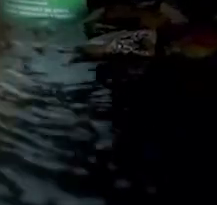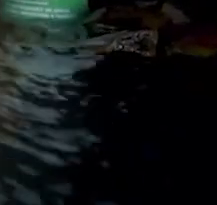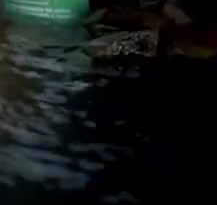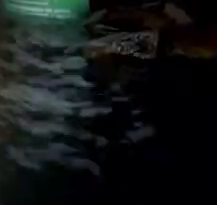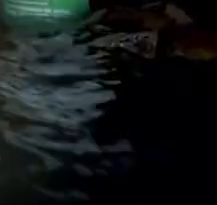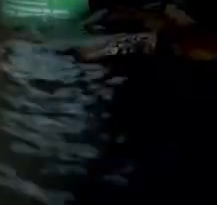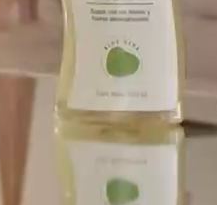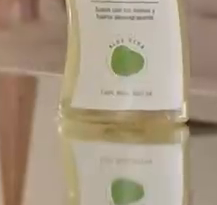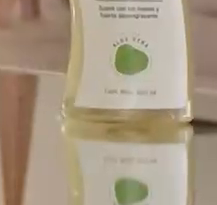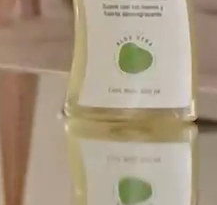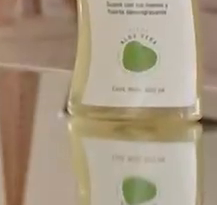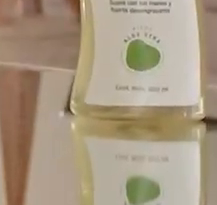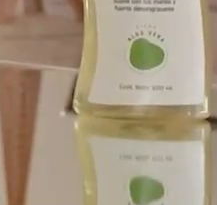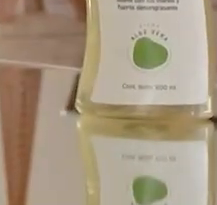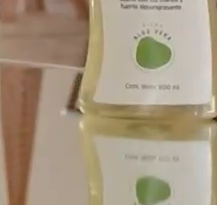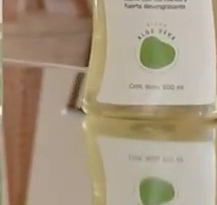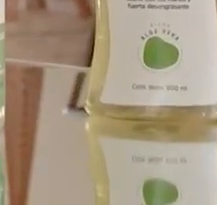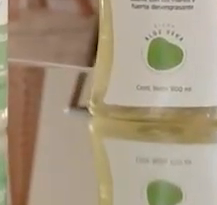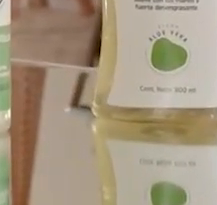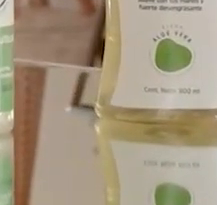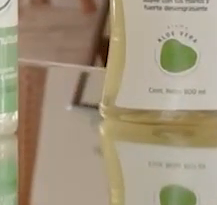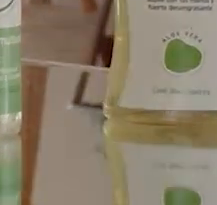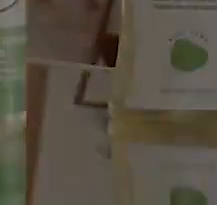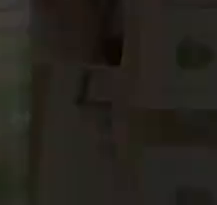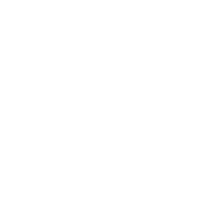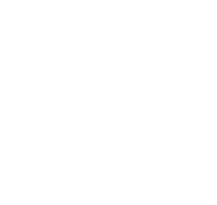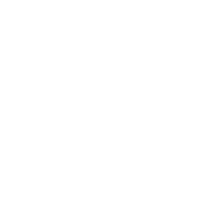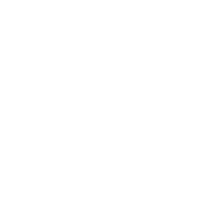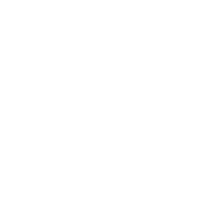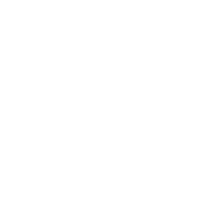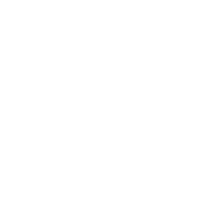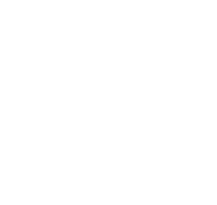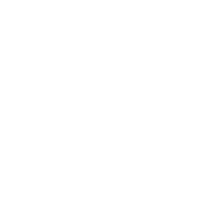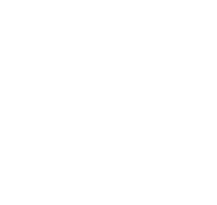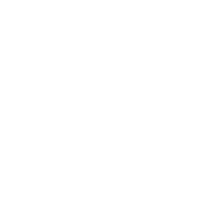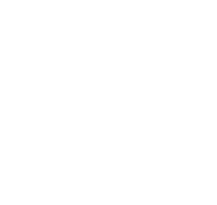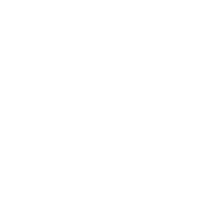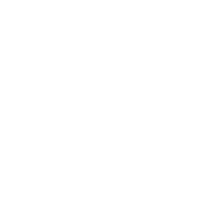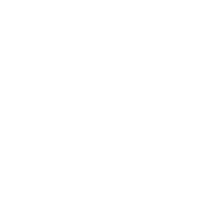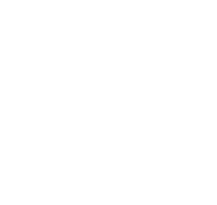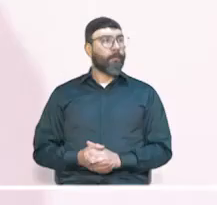productos biodegradables, limpieza sostenible y consciente.